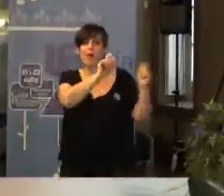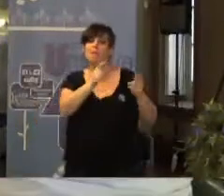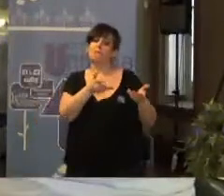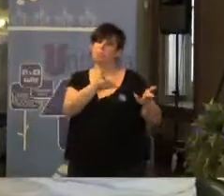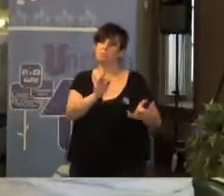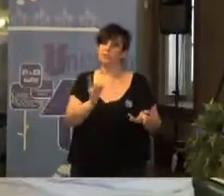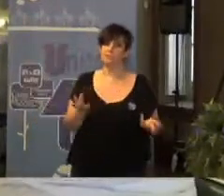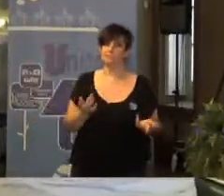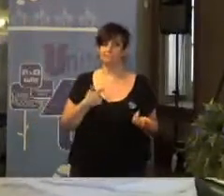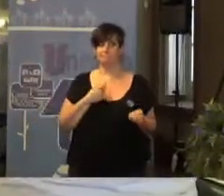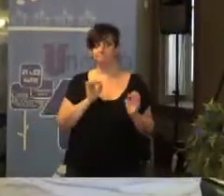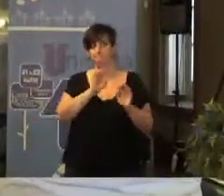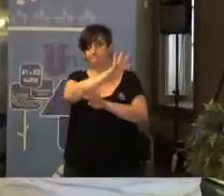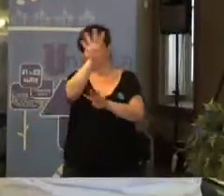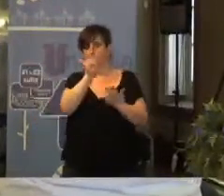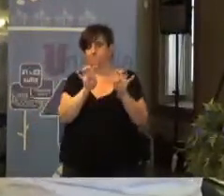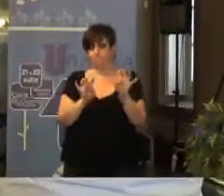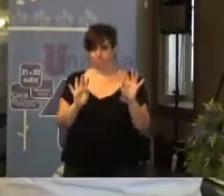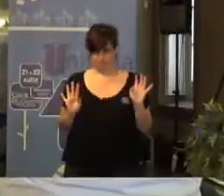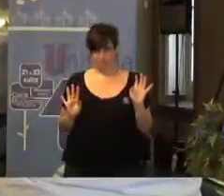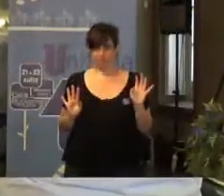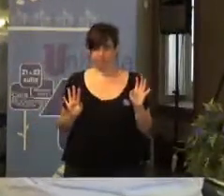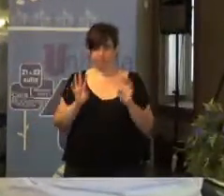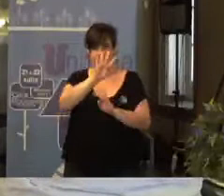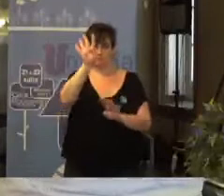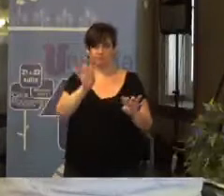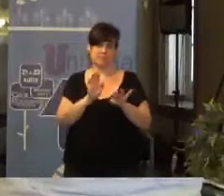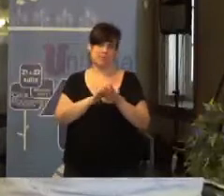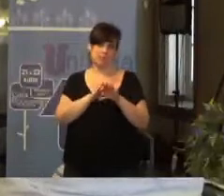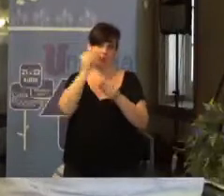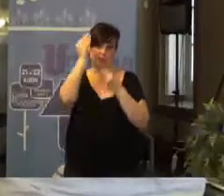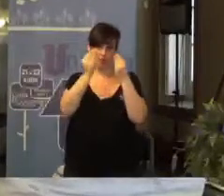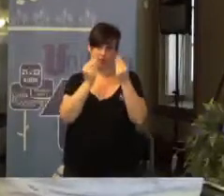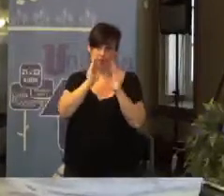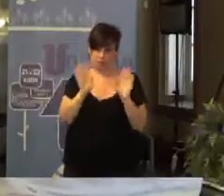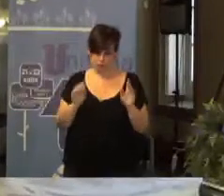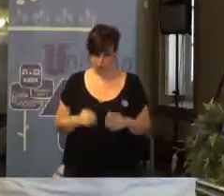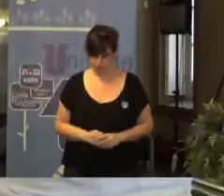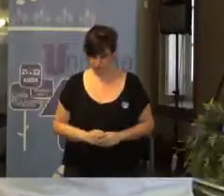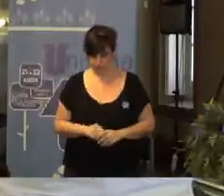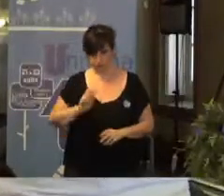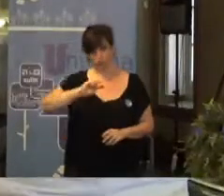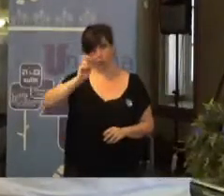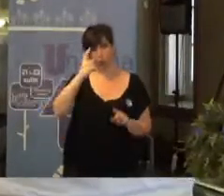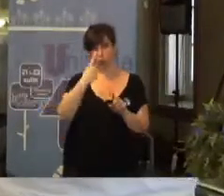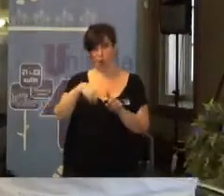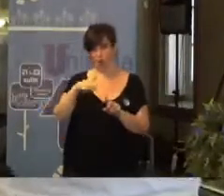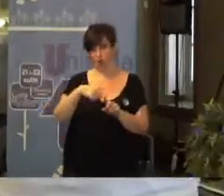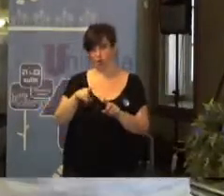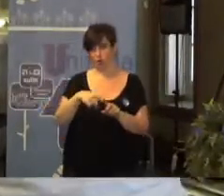para que nos facer unha reflexión entre todos. Outra cousiña, comparto moito